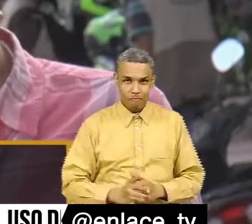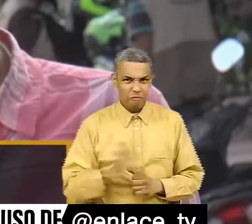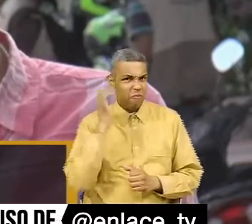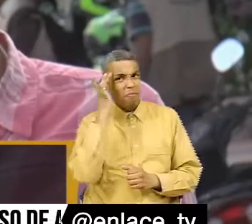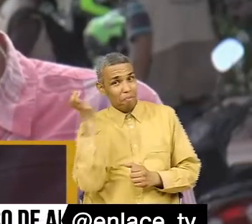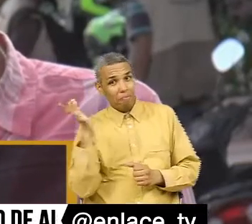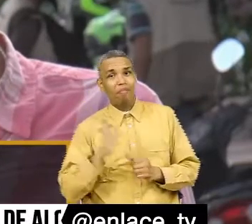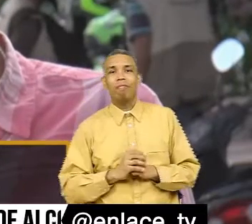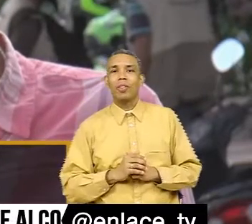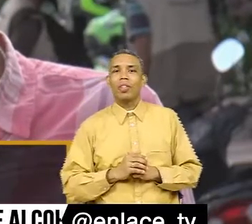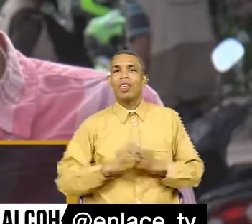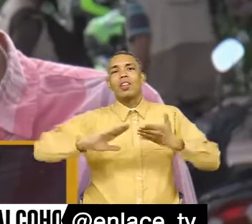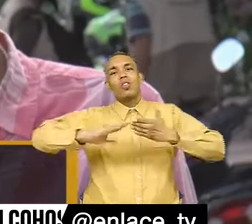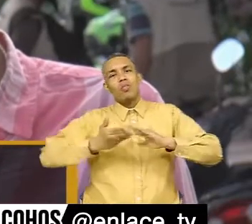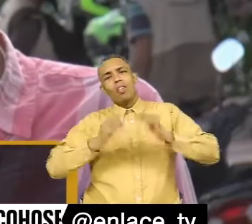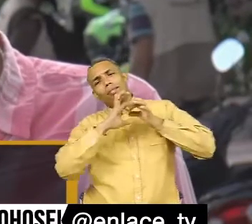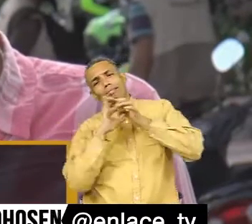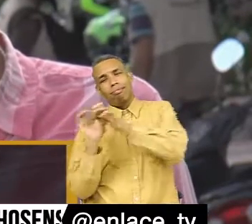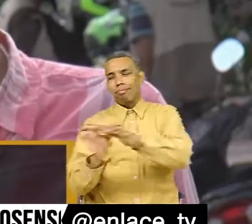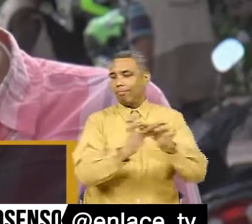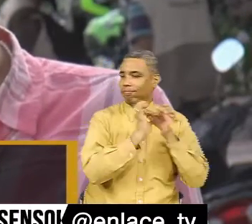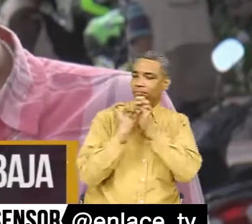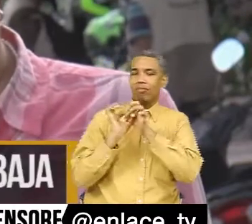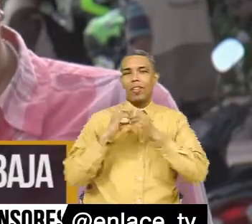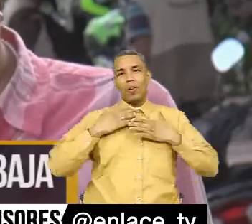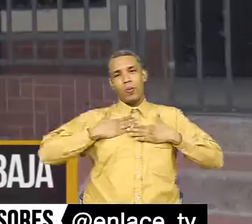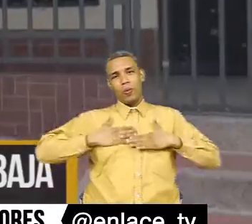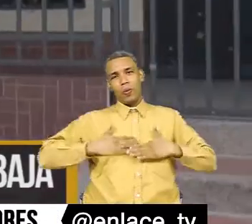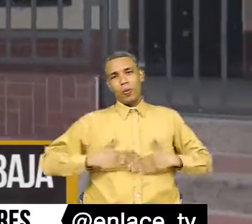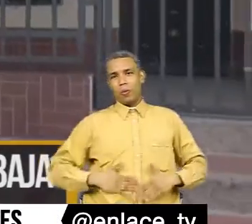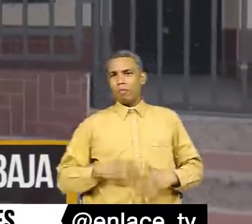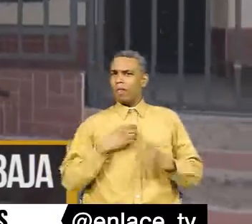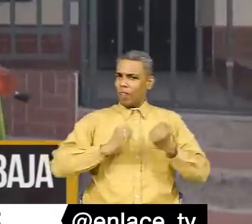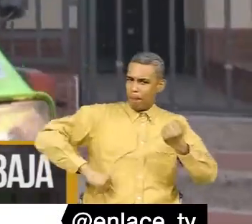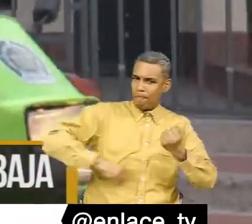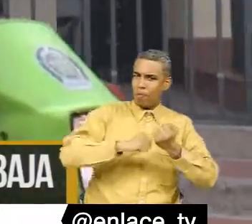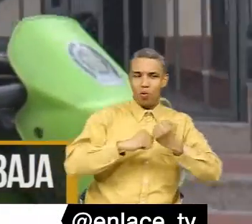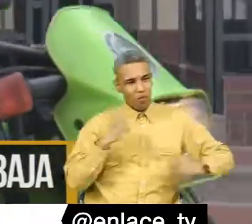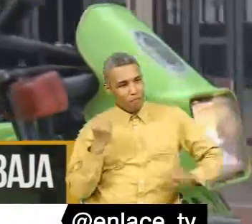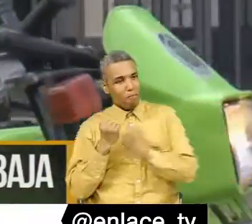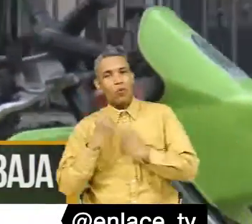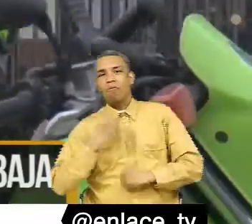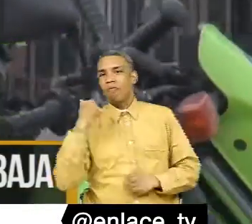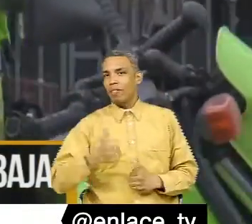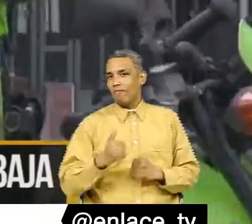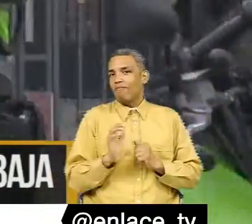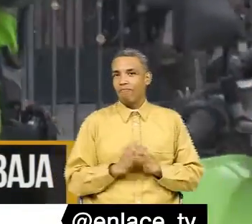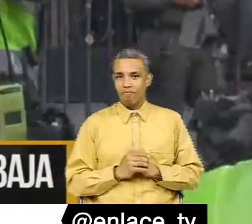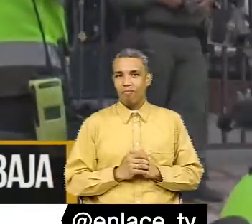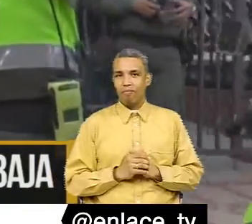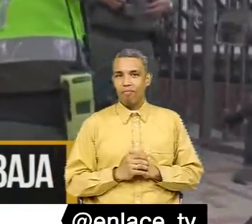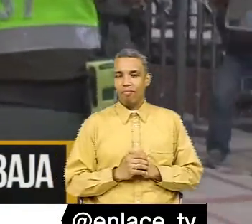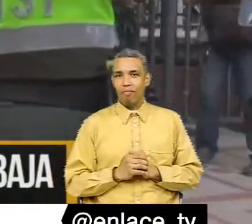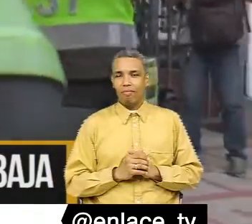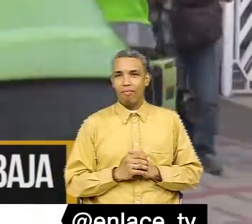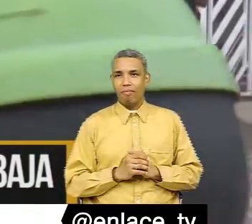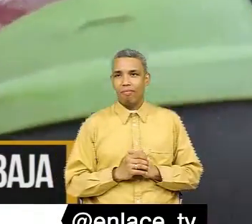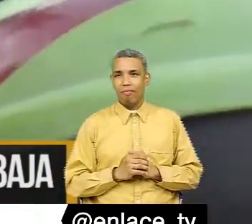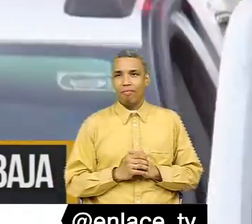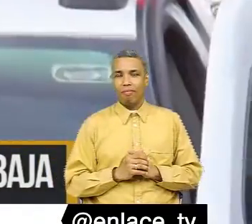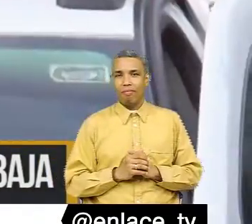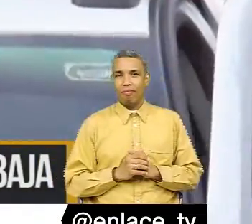porque así nos estamos colaborando en la seguridad. Porque de todas maneras, para tener una persona ahí como detrás de